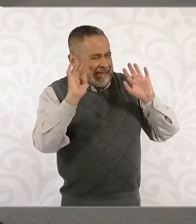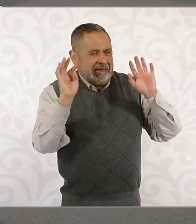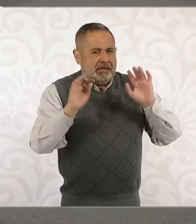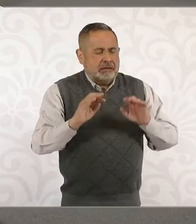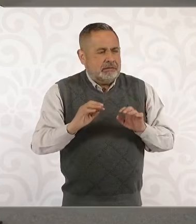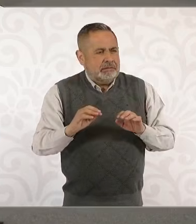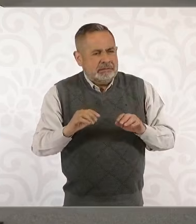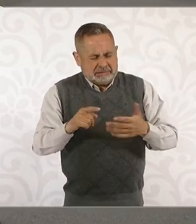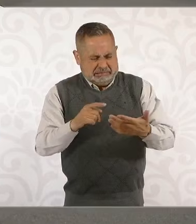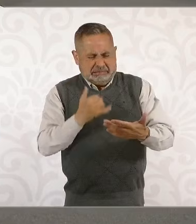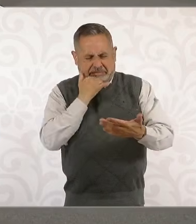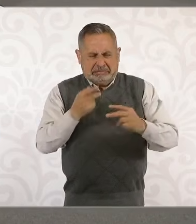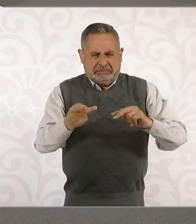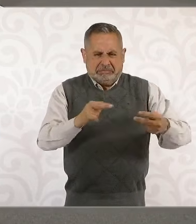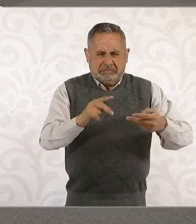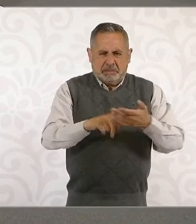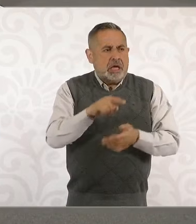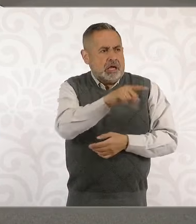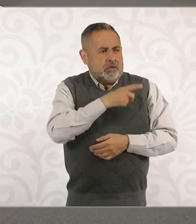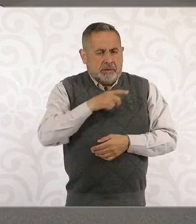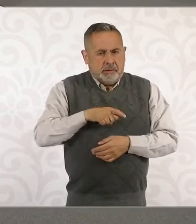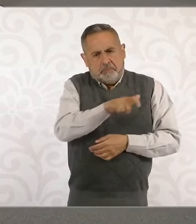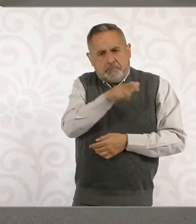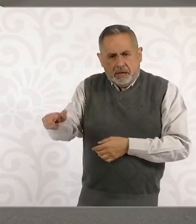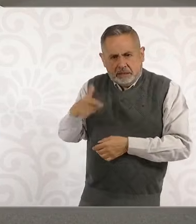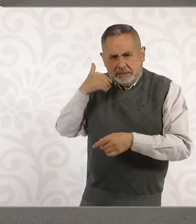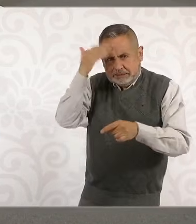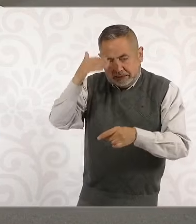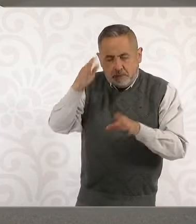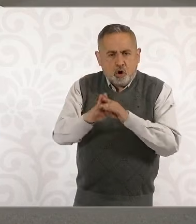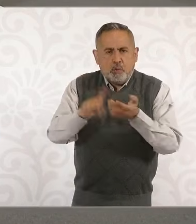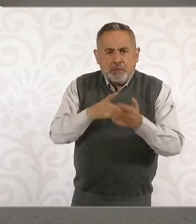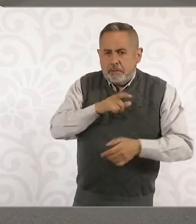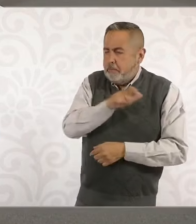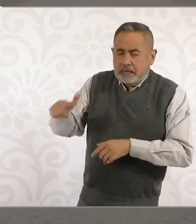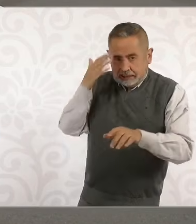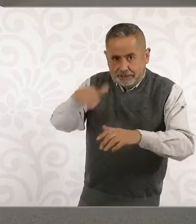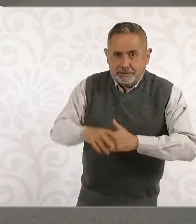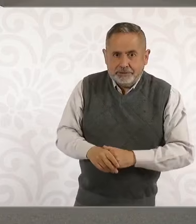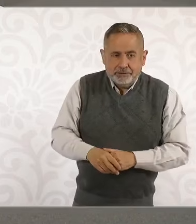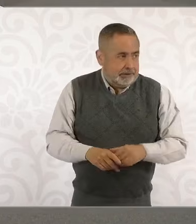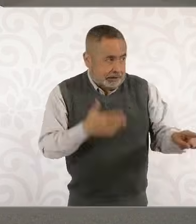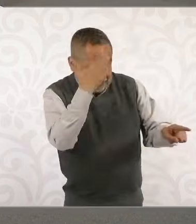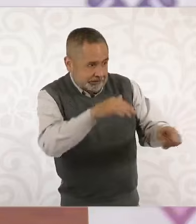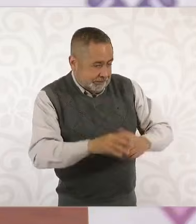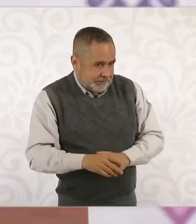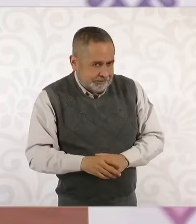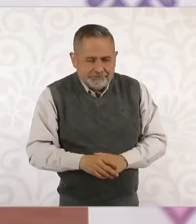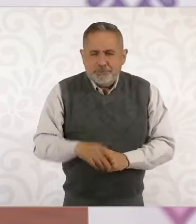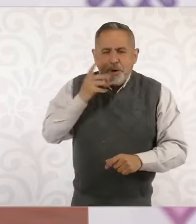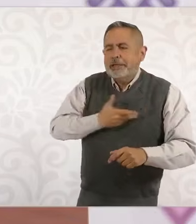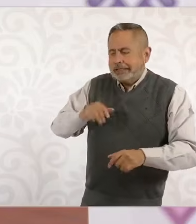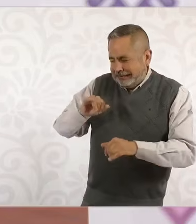se espera, de ser contrario, ¿ya saben cuál sería el procedimiento? Sí. ¿Qué sería? Pues ya se informaría.